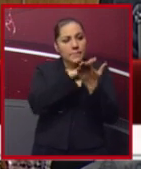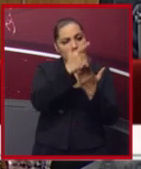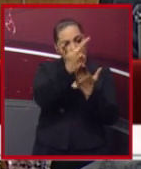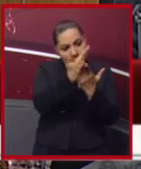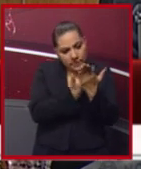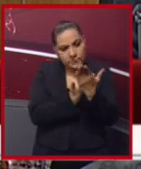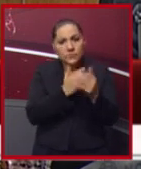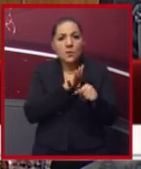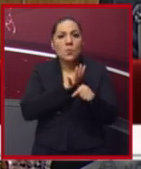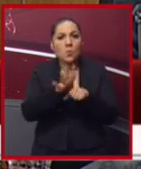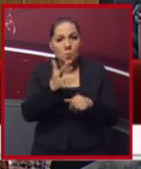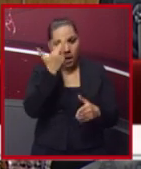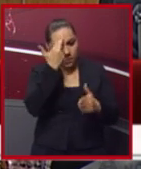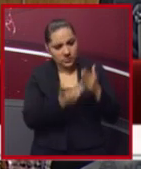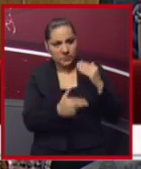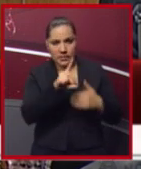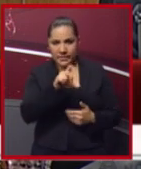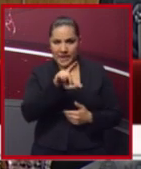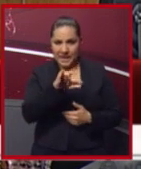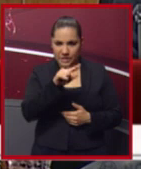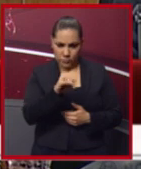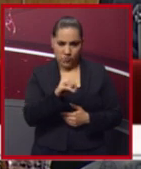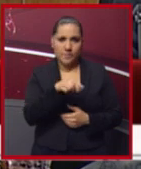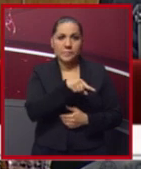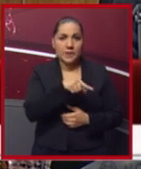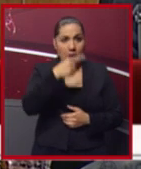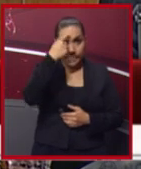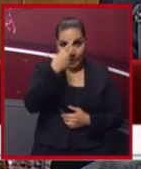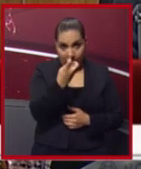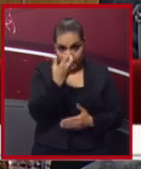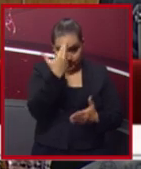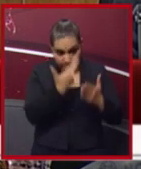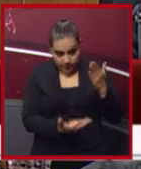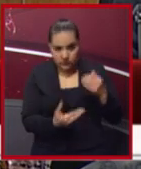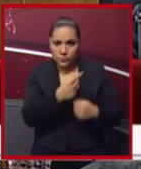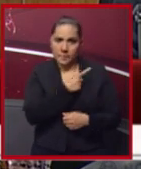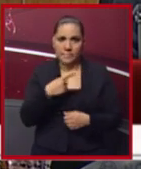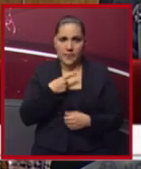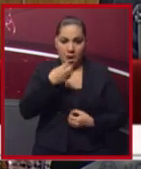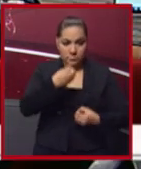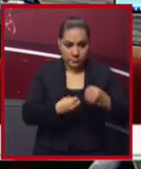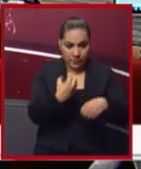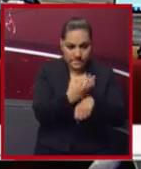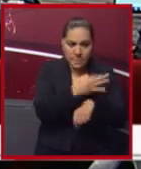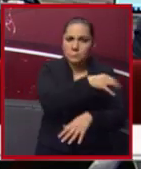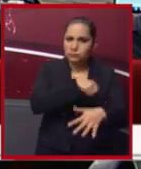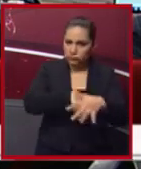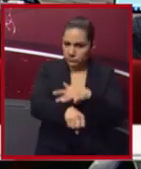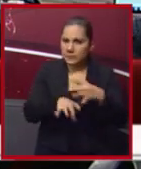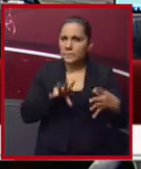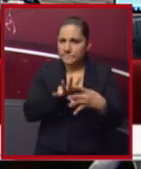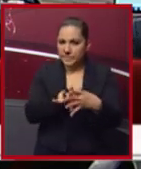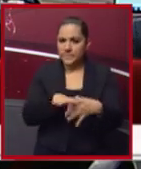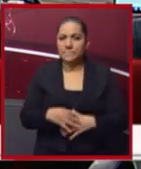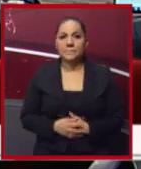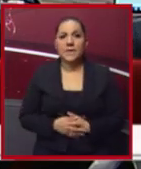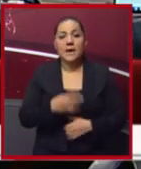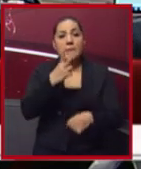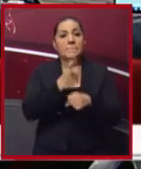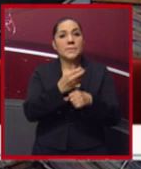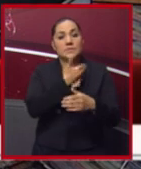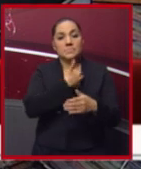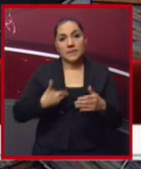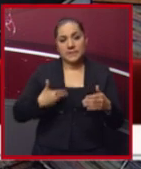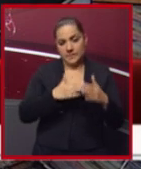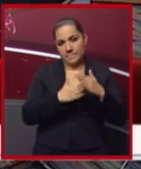deban tener prisión preventiva oficiosa. El vicepresidente de la mesa directiva del diputado Marco